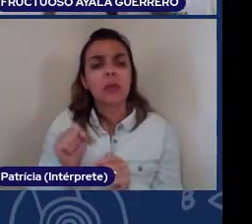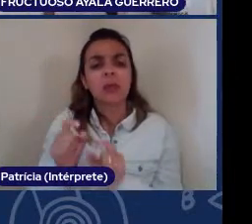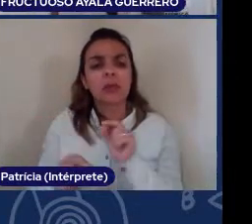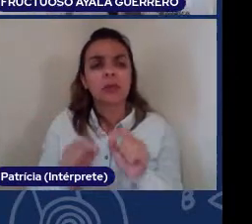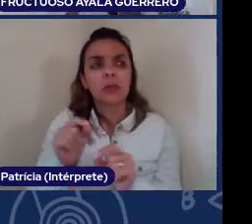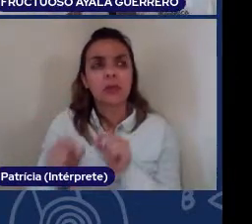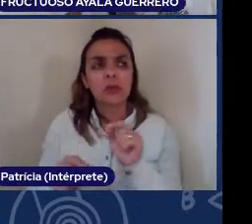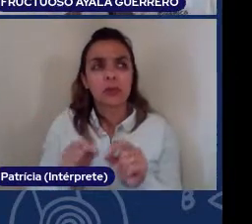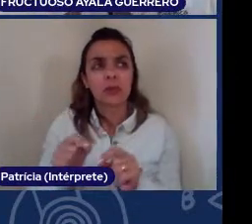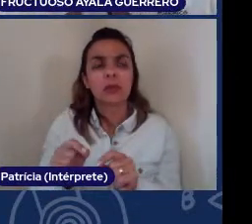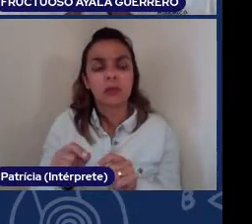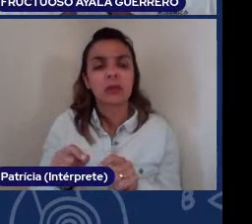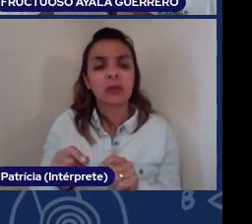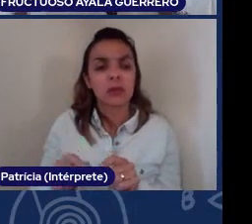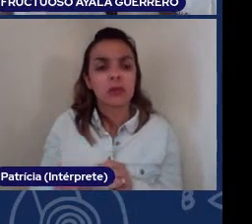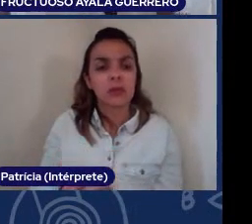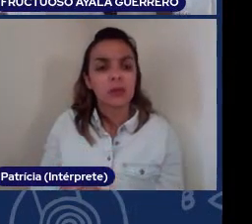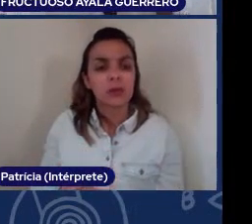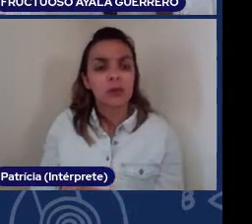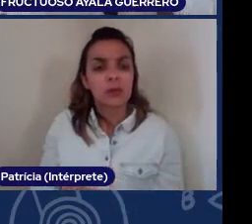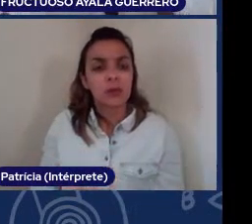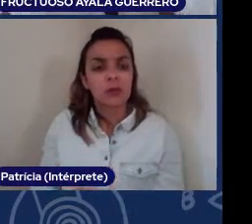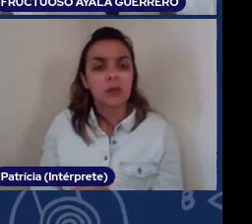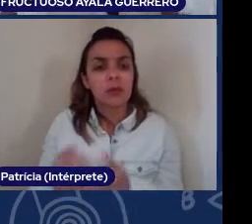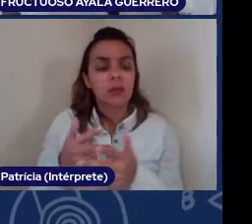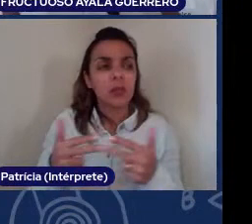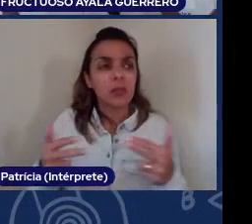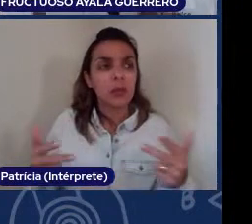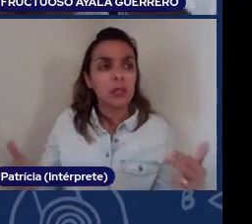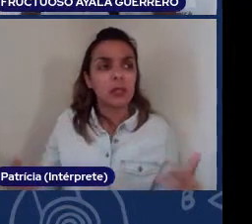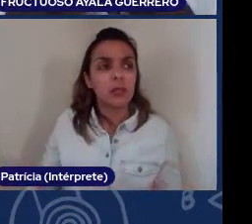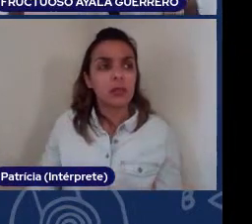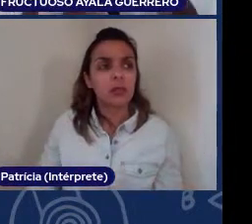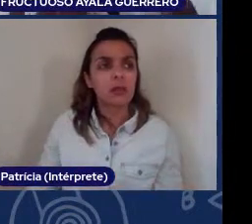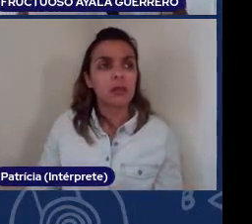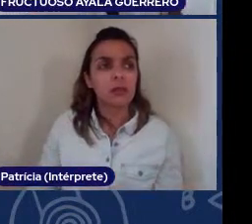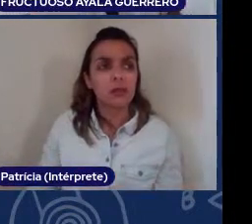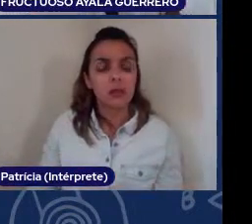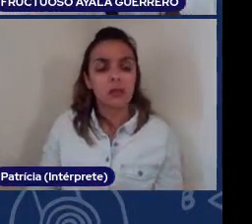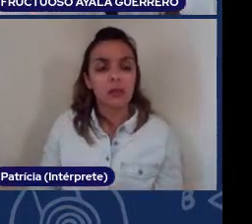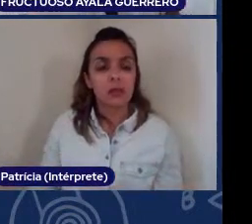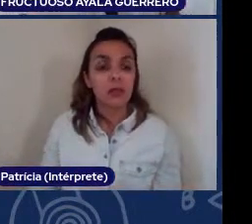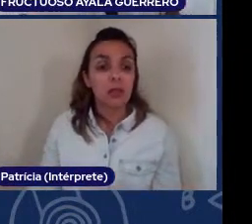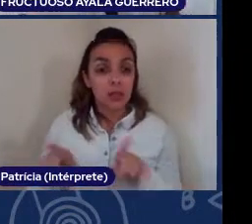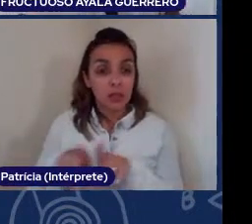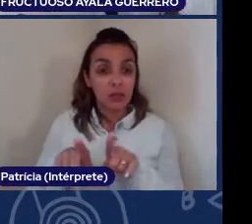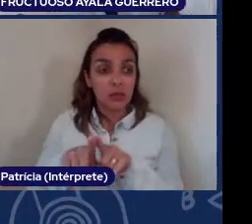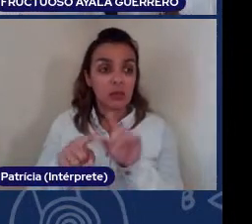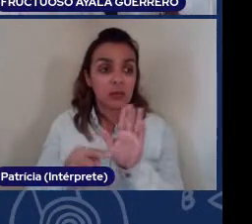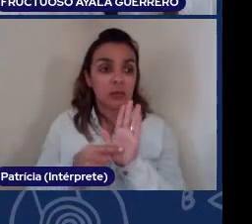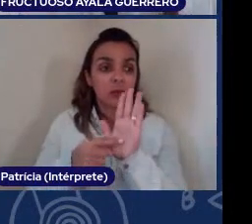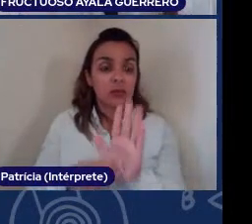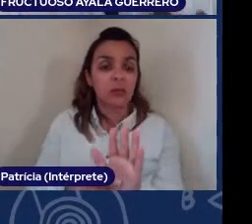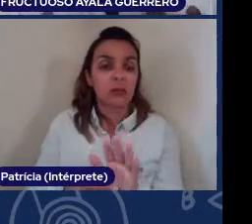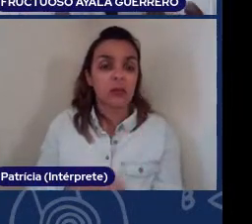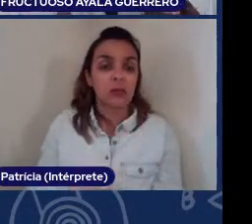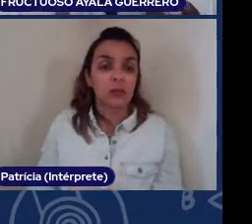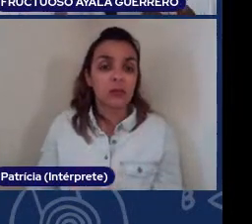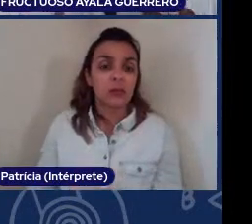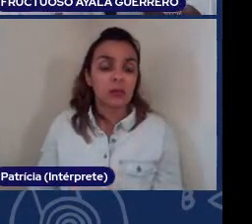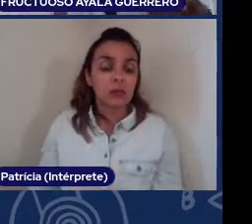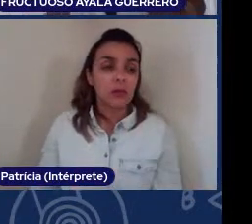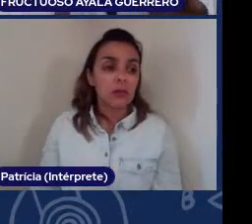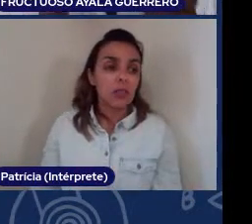fantasear, inventar cosas. Y eso también se expresa durante su sueño. Ahí